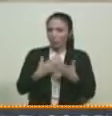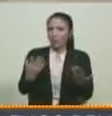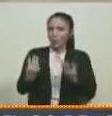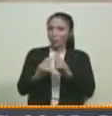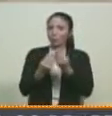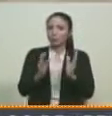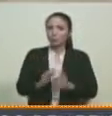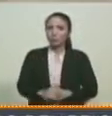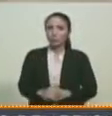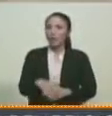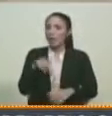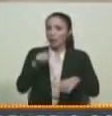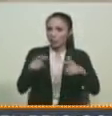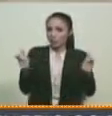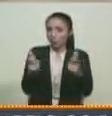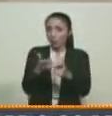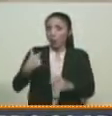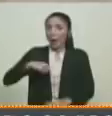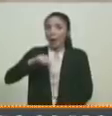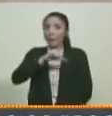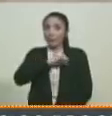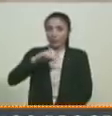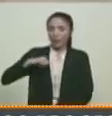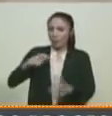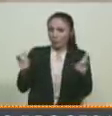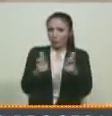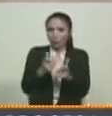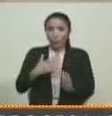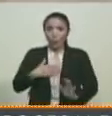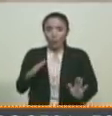Hay muchos que se han reunido conmigo en privado.